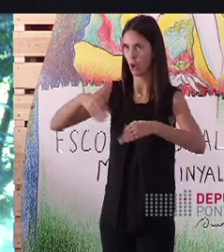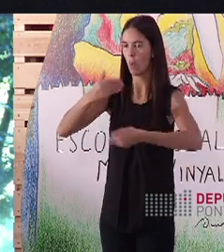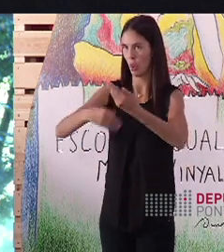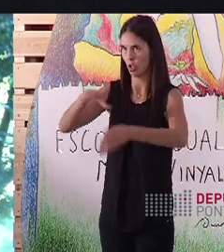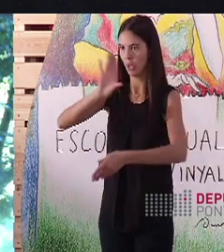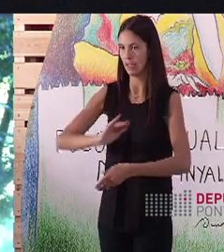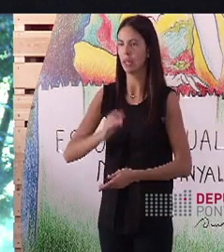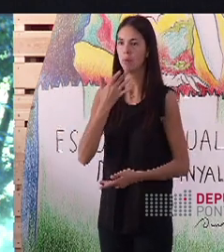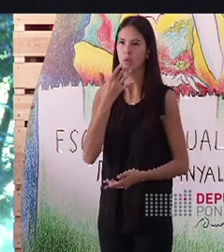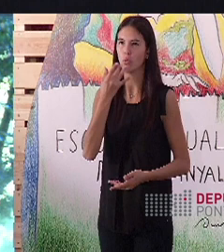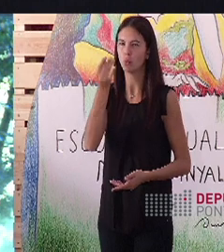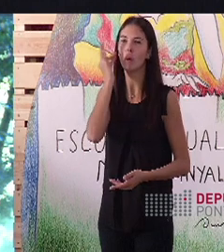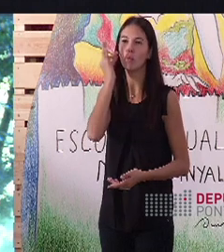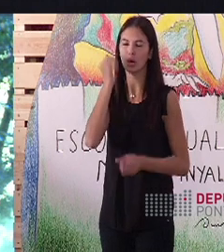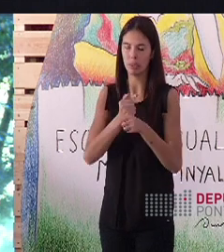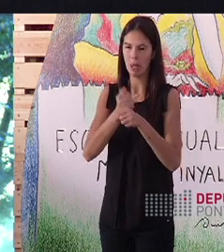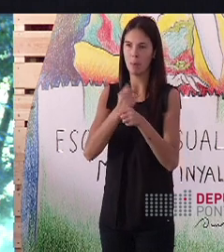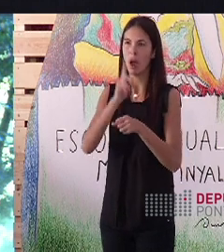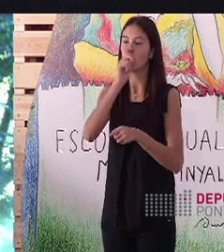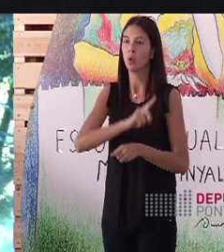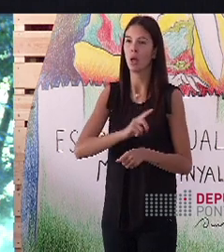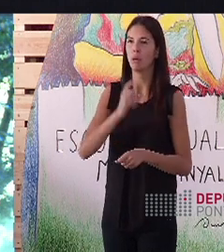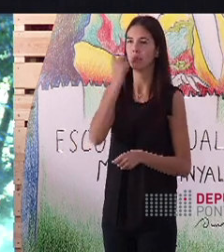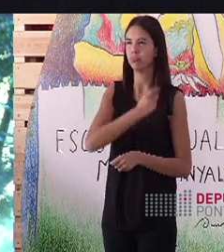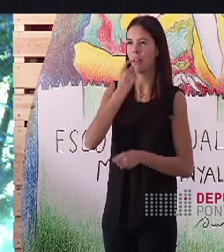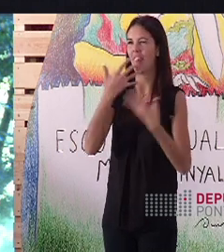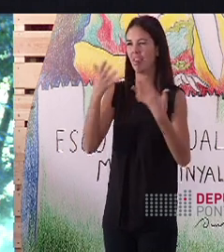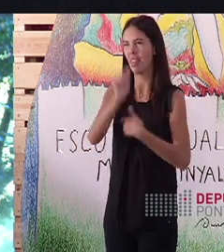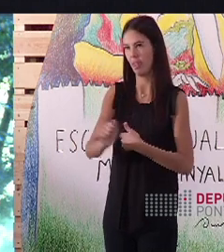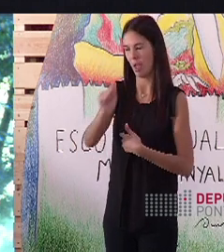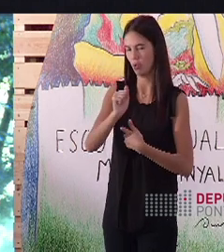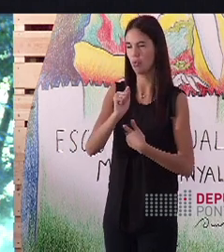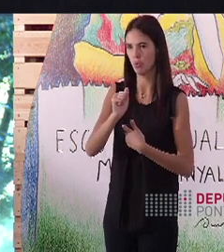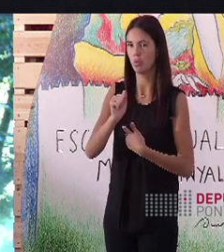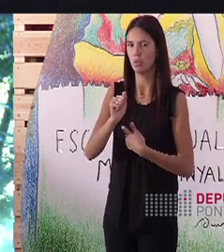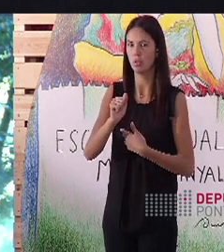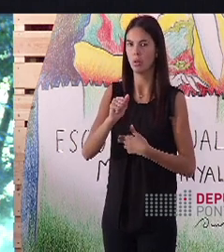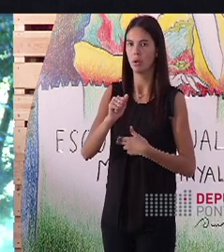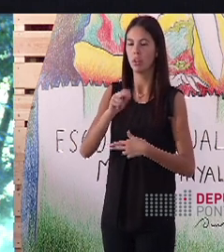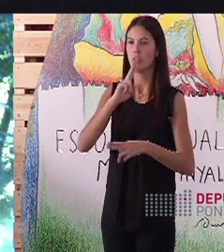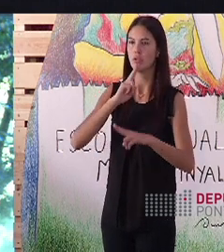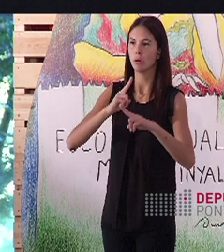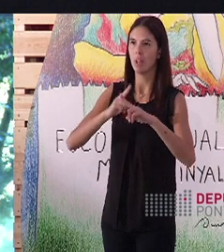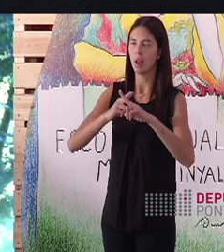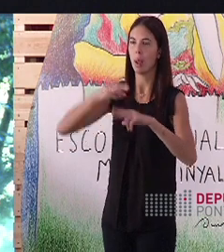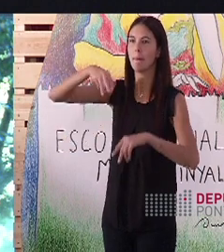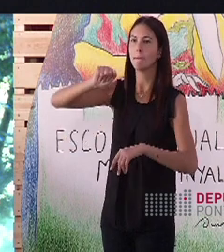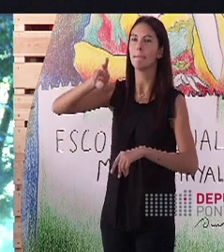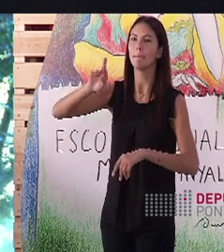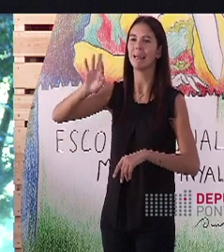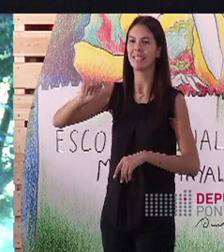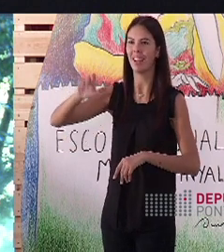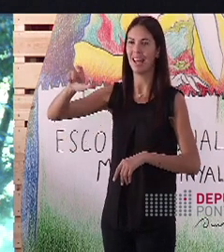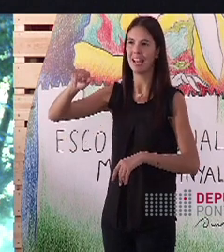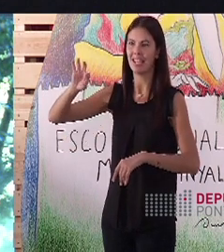Una mujer que estuvo en prostitución durante 10 años, que se llama Marta Elisa de León y que es un nombre